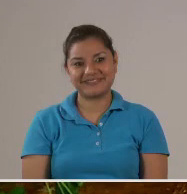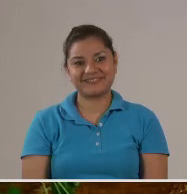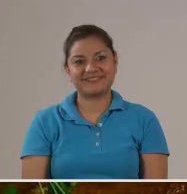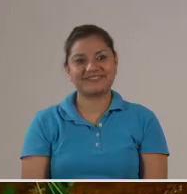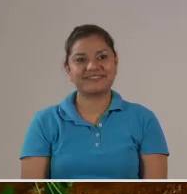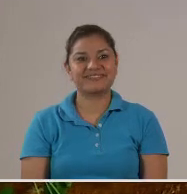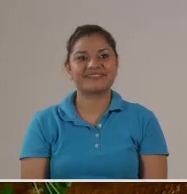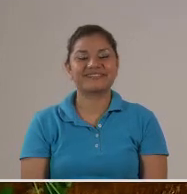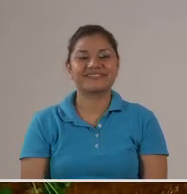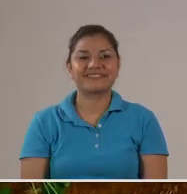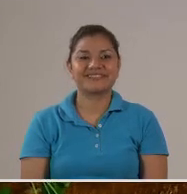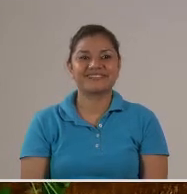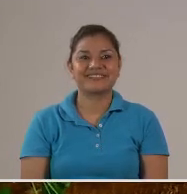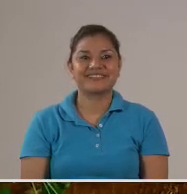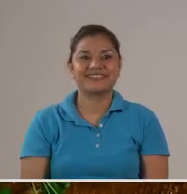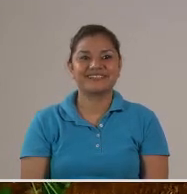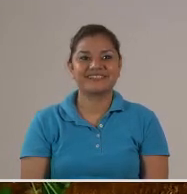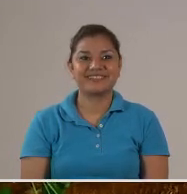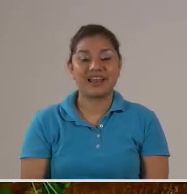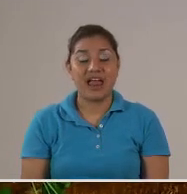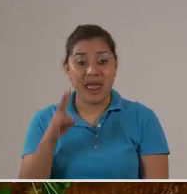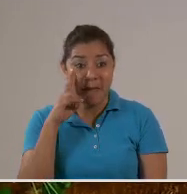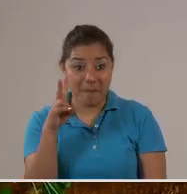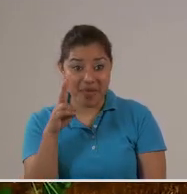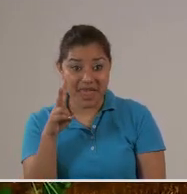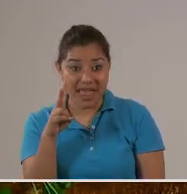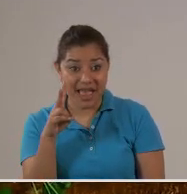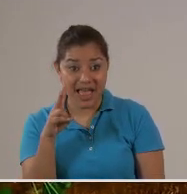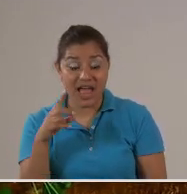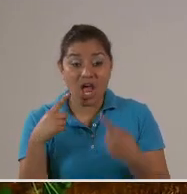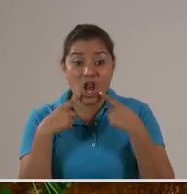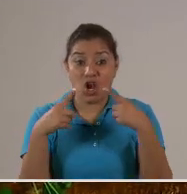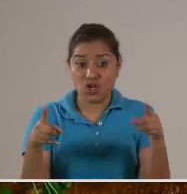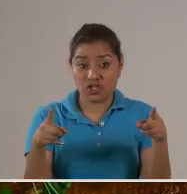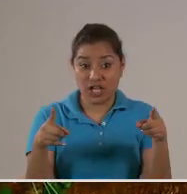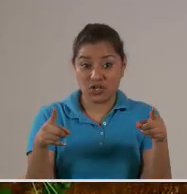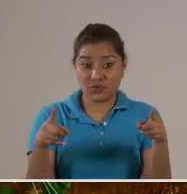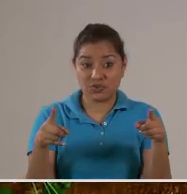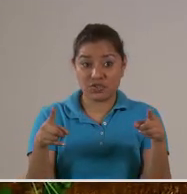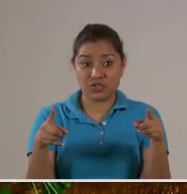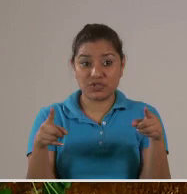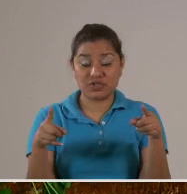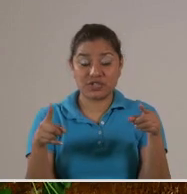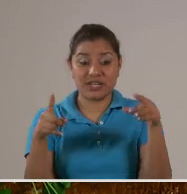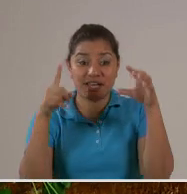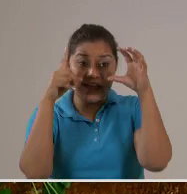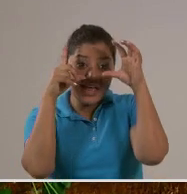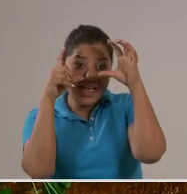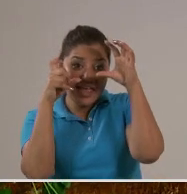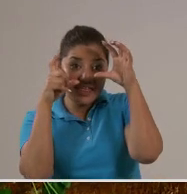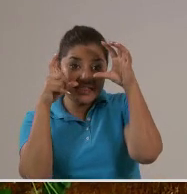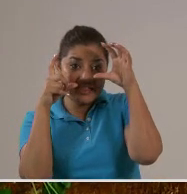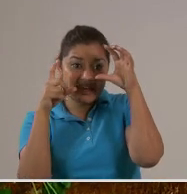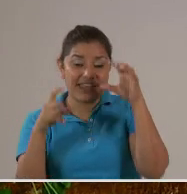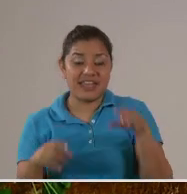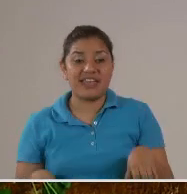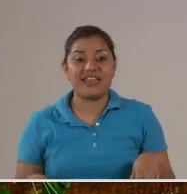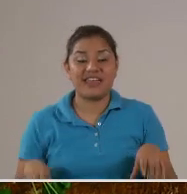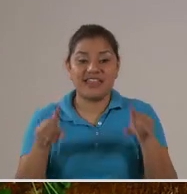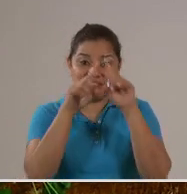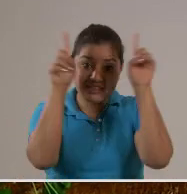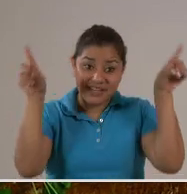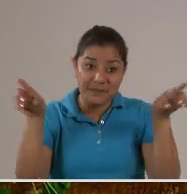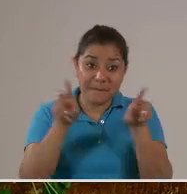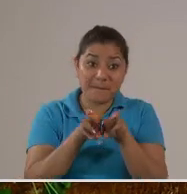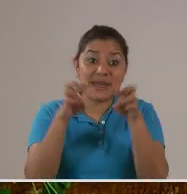motor miren los anuncios que sacan se necesita ejecutivo que hable tres idiomas Que